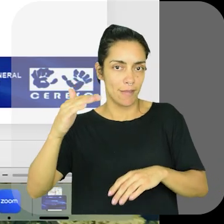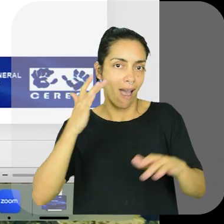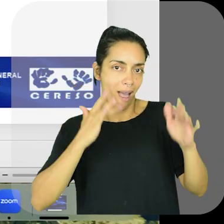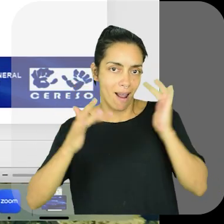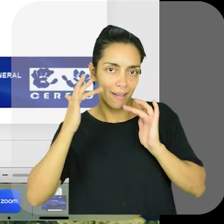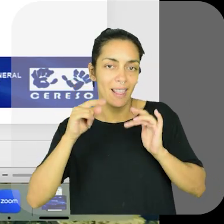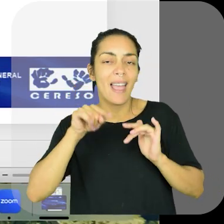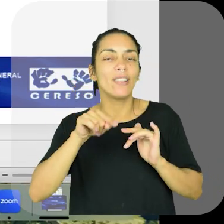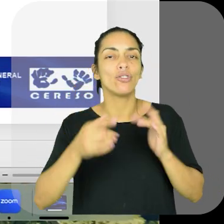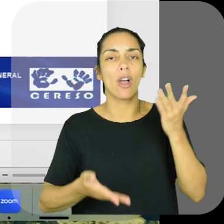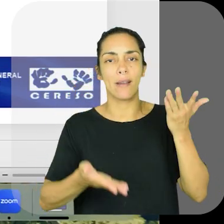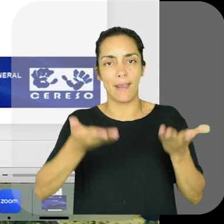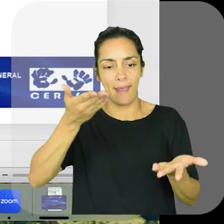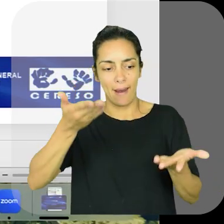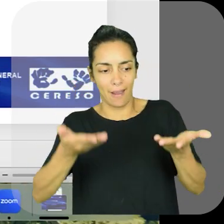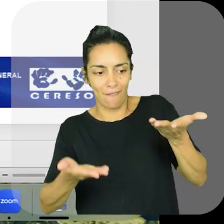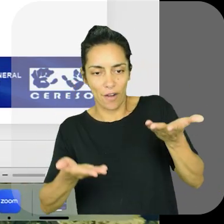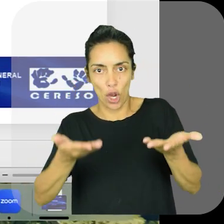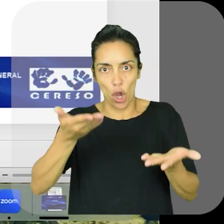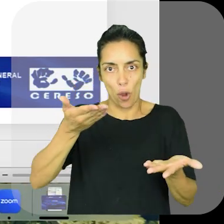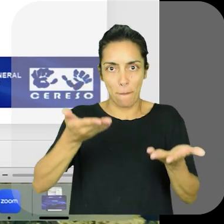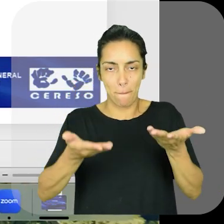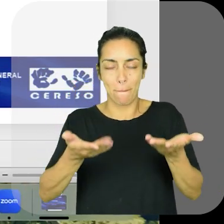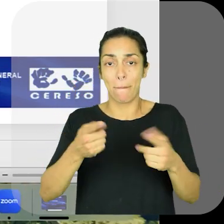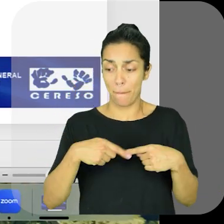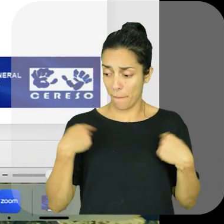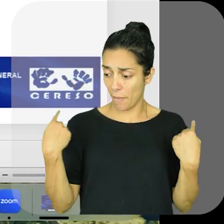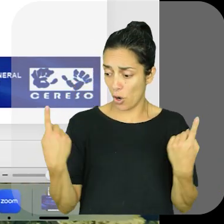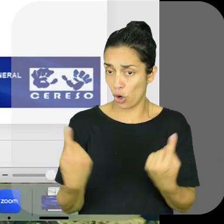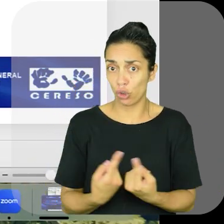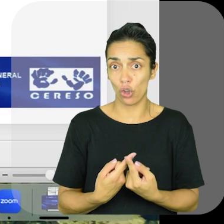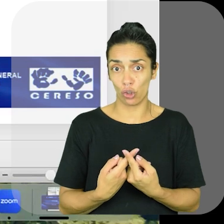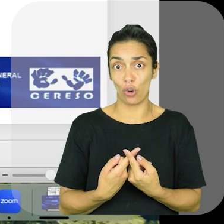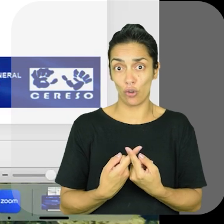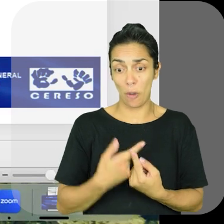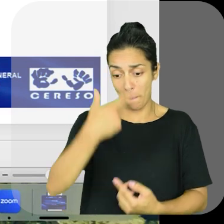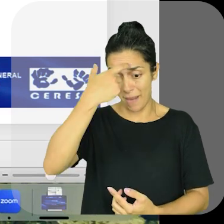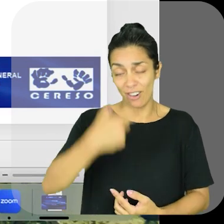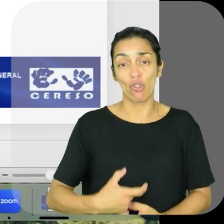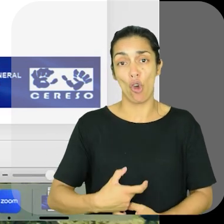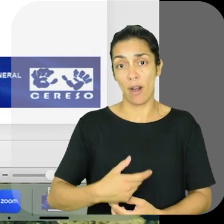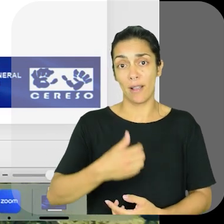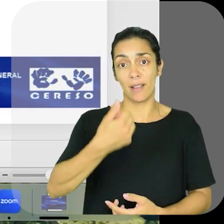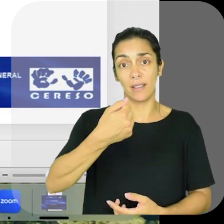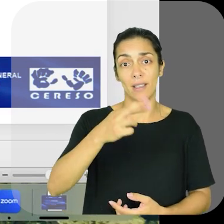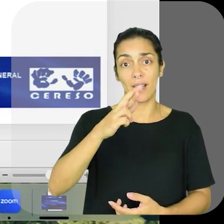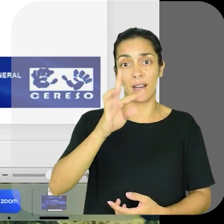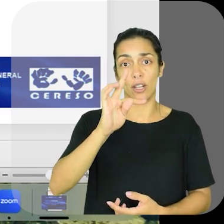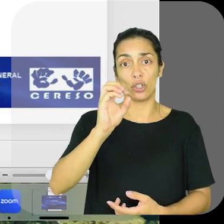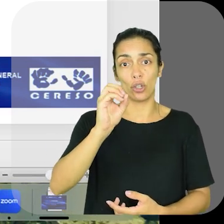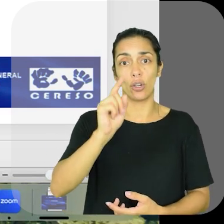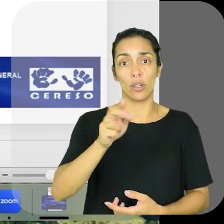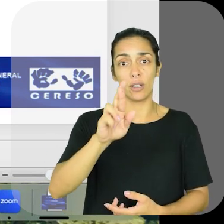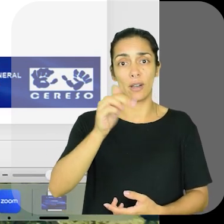equilibrio. Nosotros, bueno, digo nosotros, los artógrafos, los que nos configuramos como